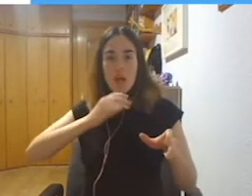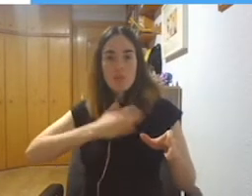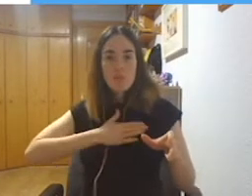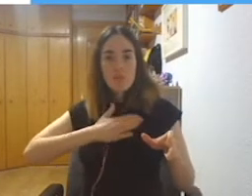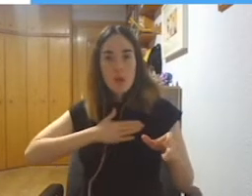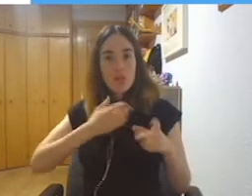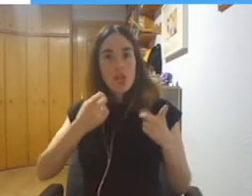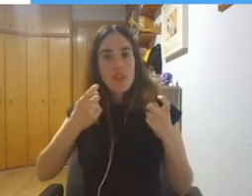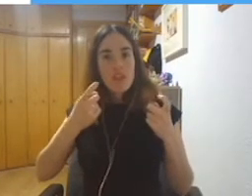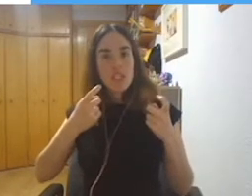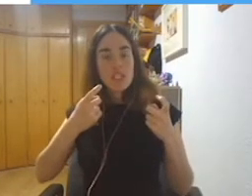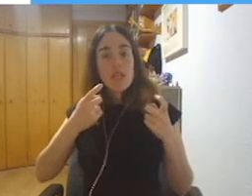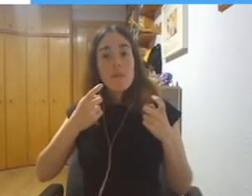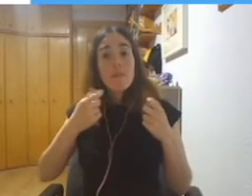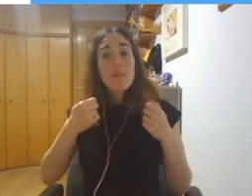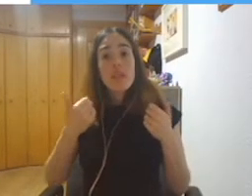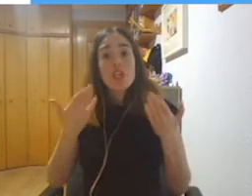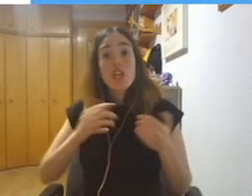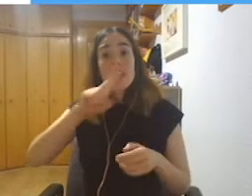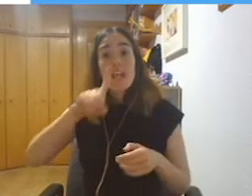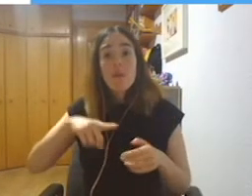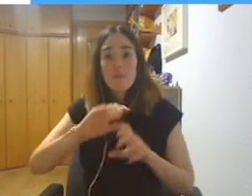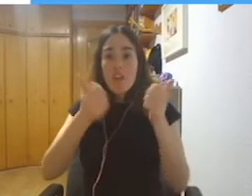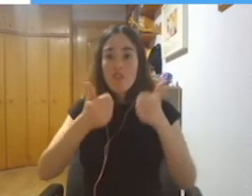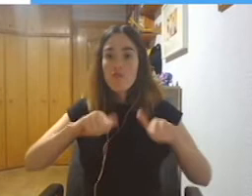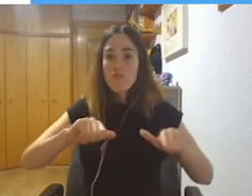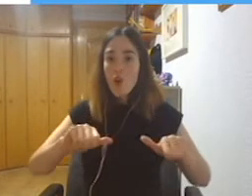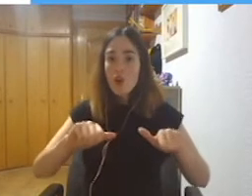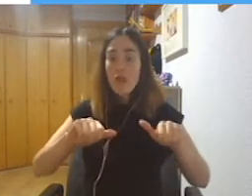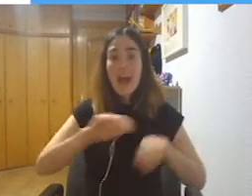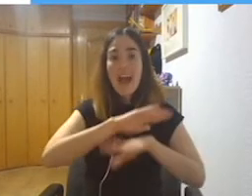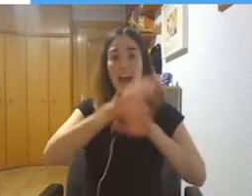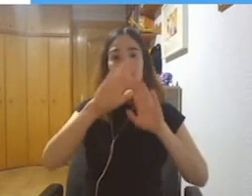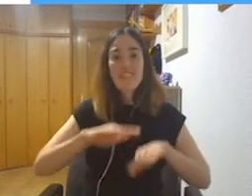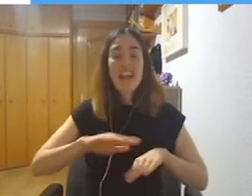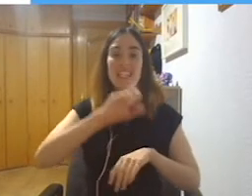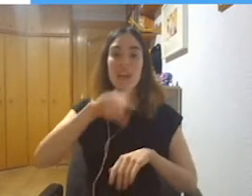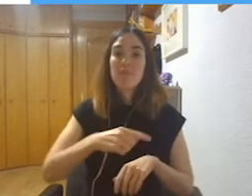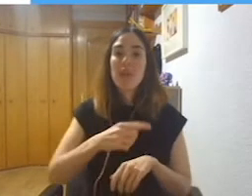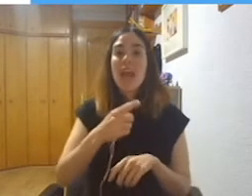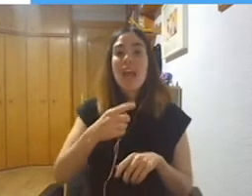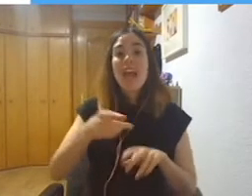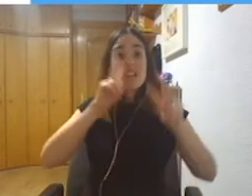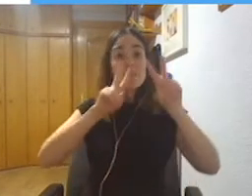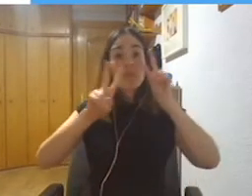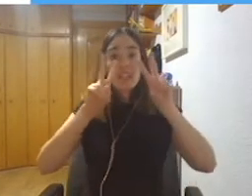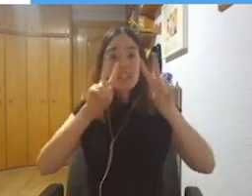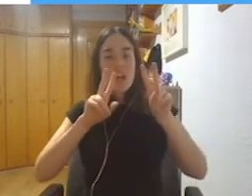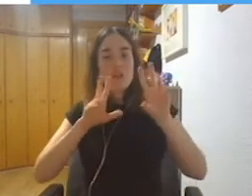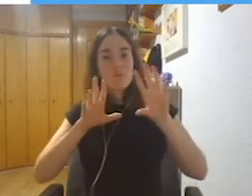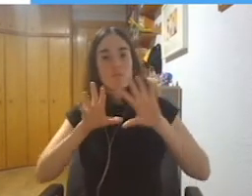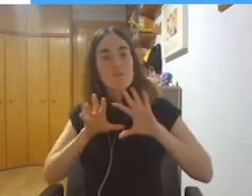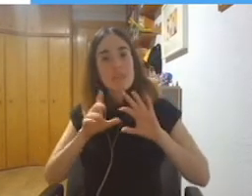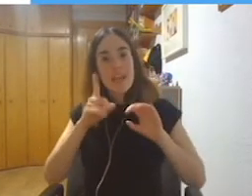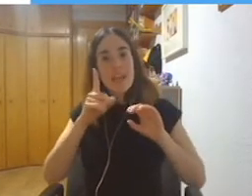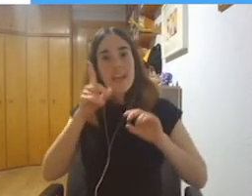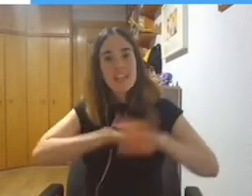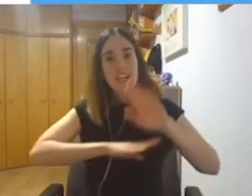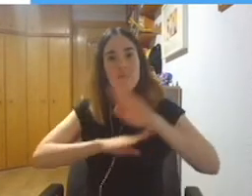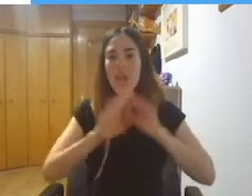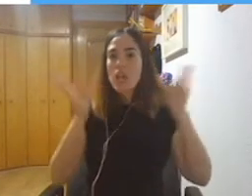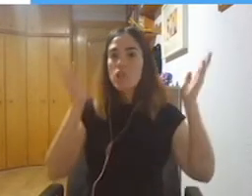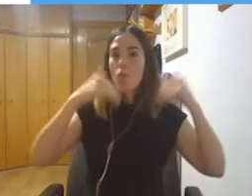propios, también es la forma en la que los espectadores sin discapacidad conectan con los